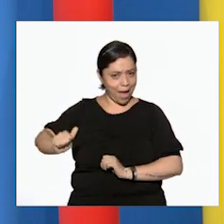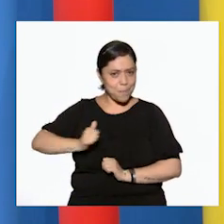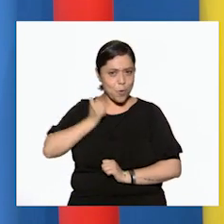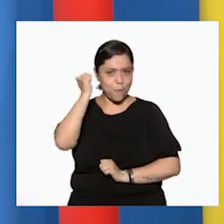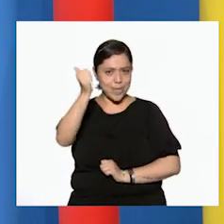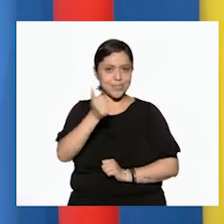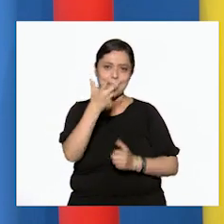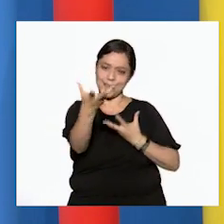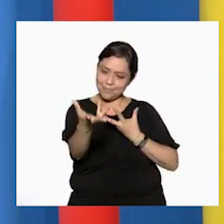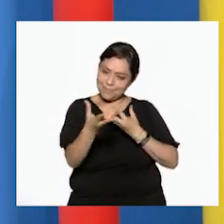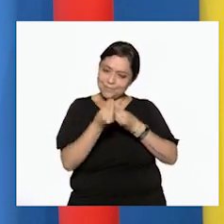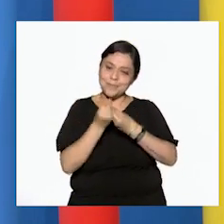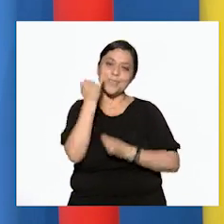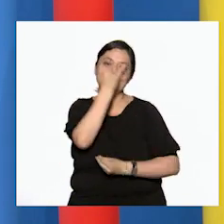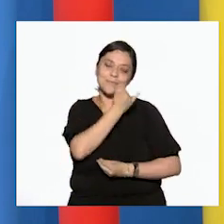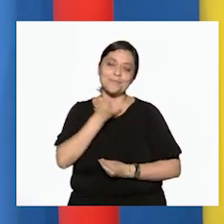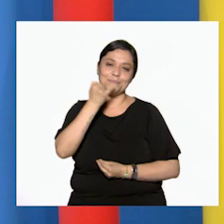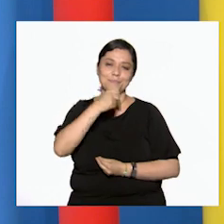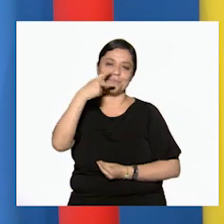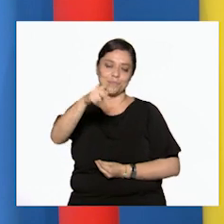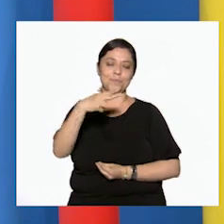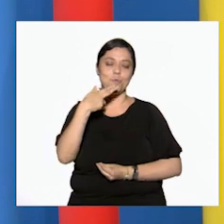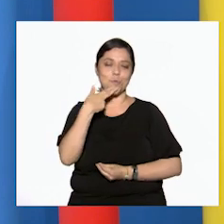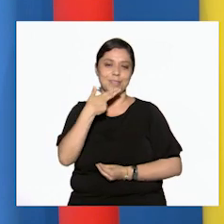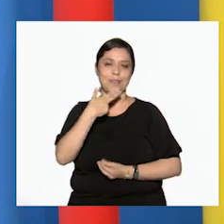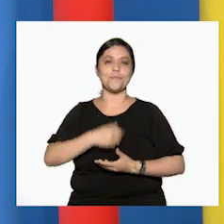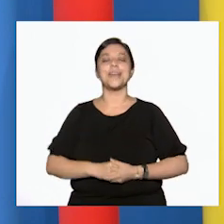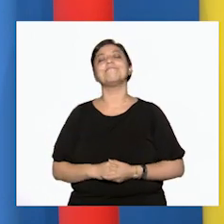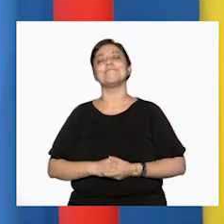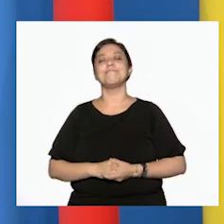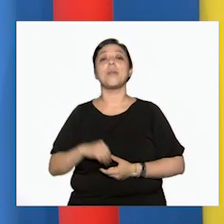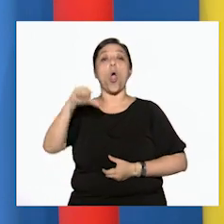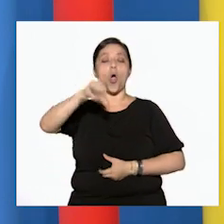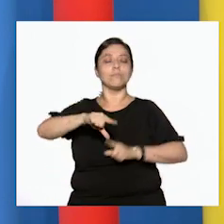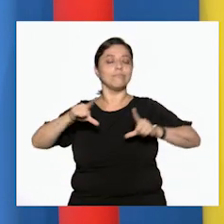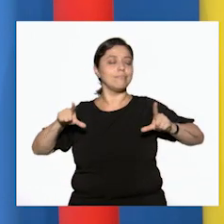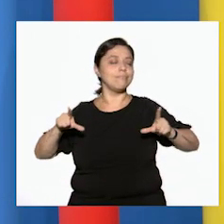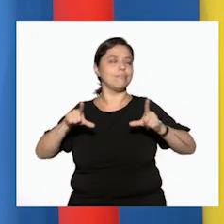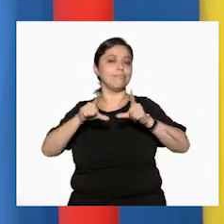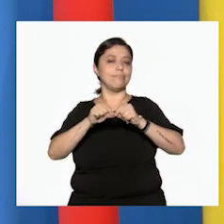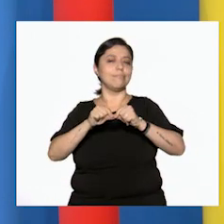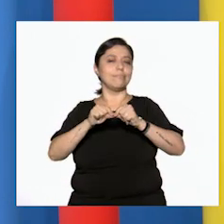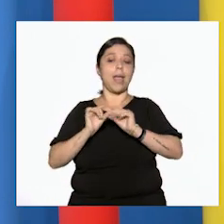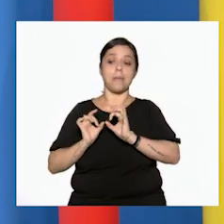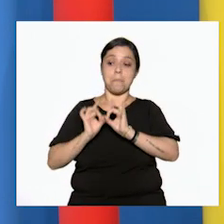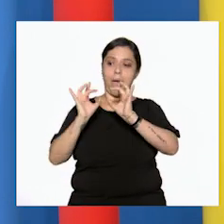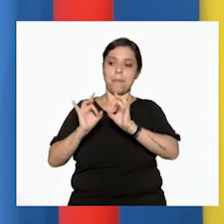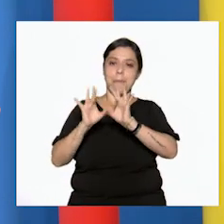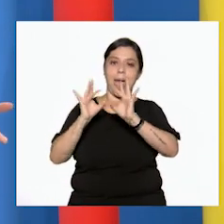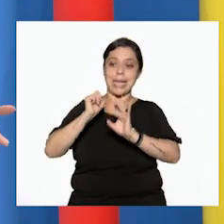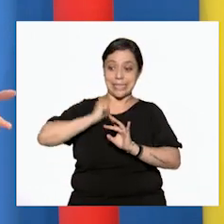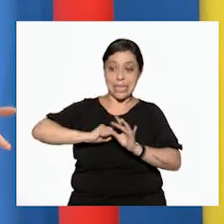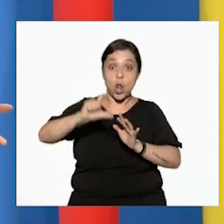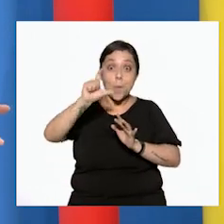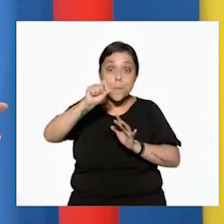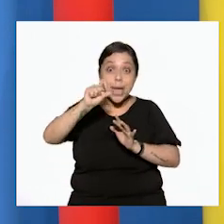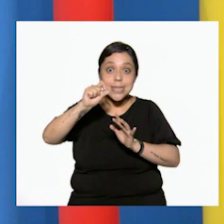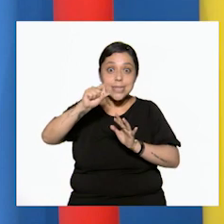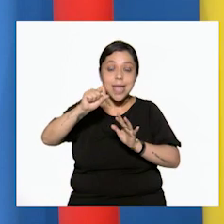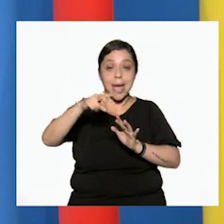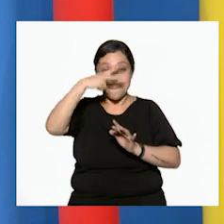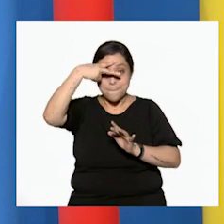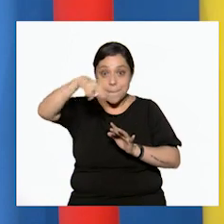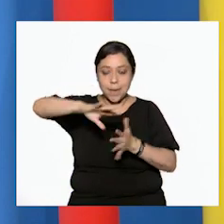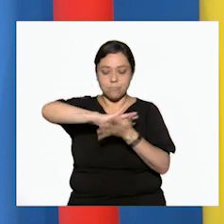para practicarla y platica con tu familia en tu lengua materna. Por hoy hemos terminado con sucesos del siglo XX que cambiaron México,